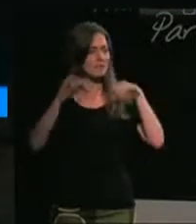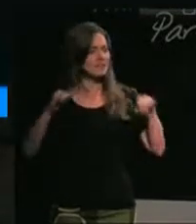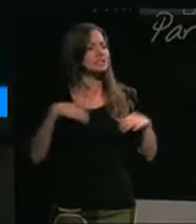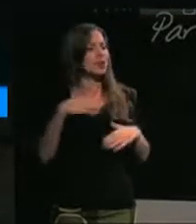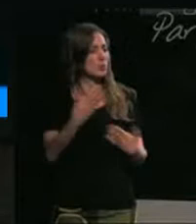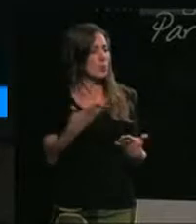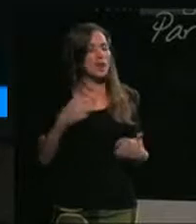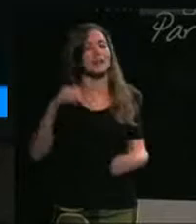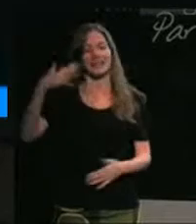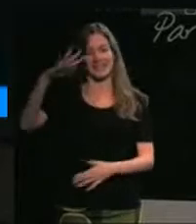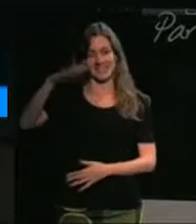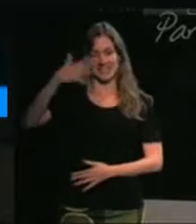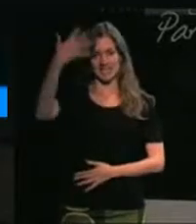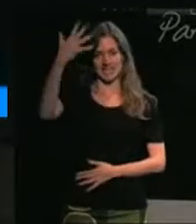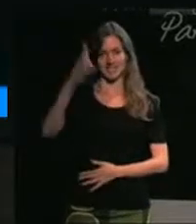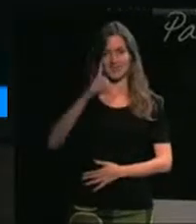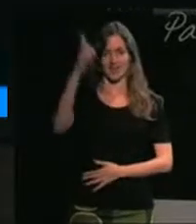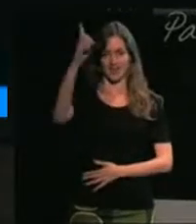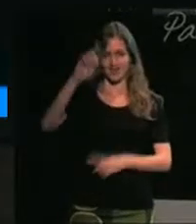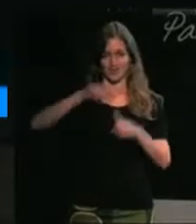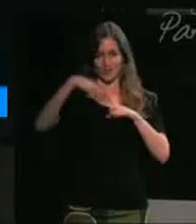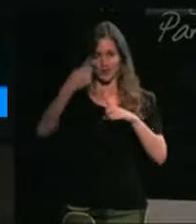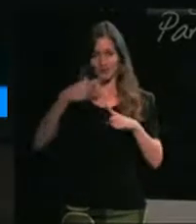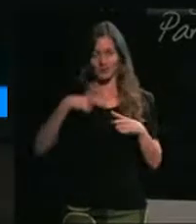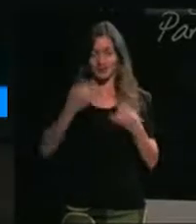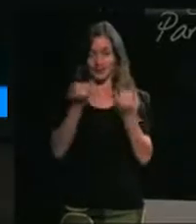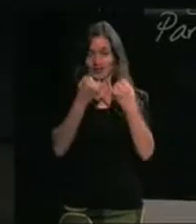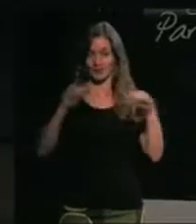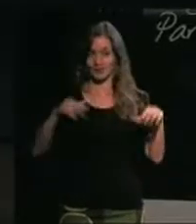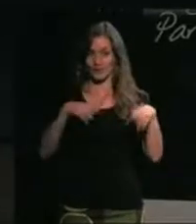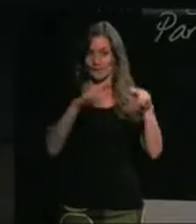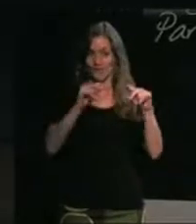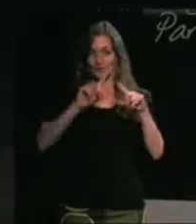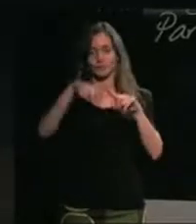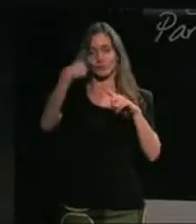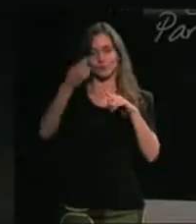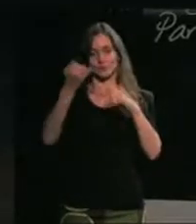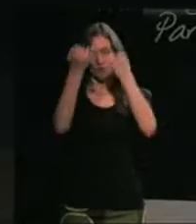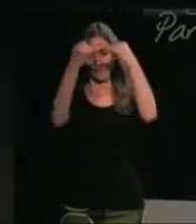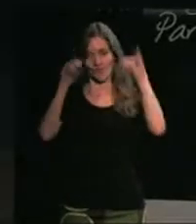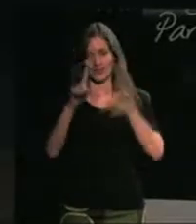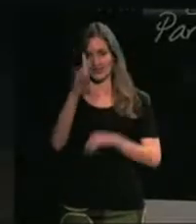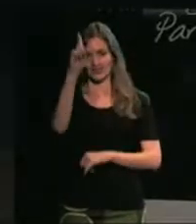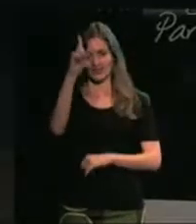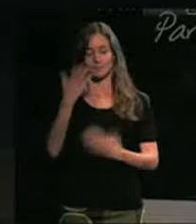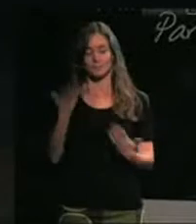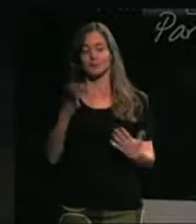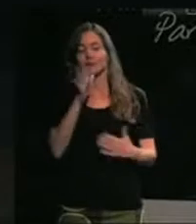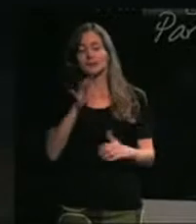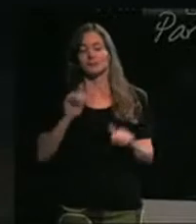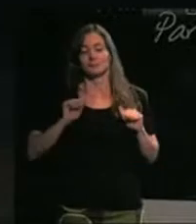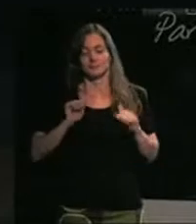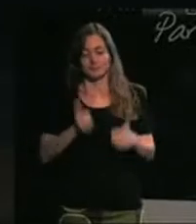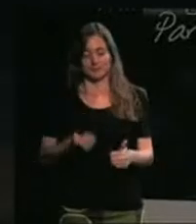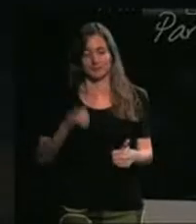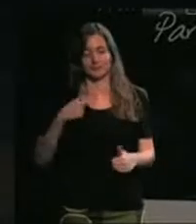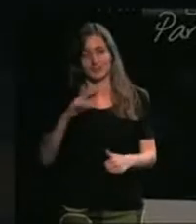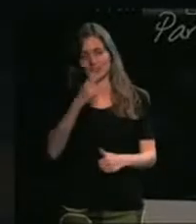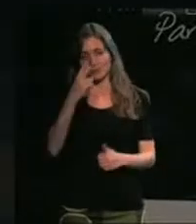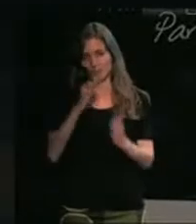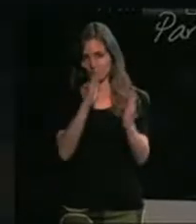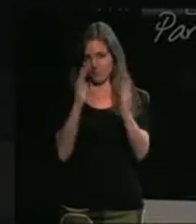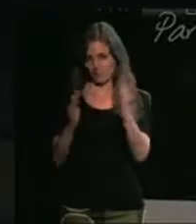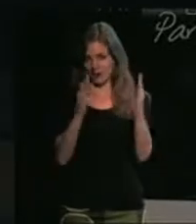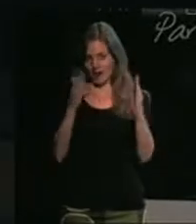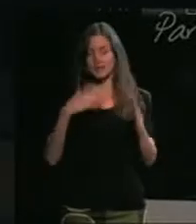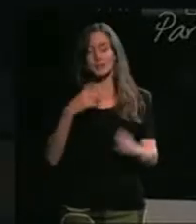nota? En la quinta hay fiesta después cuando termine. Bueno, comenzamos ahora esta segunda parte de la mañana. Tenemos dos invitados, la